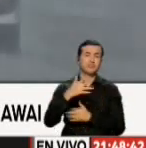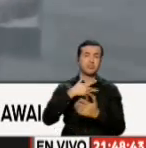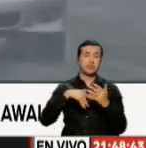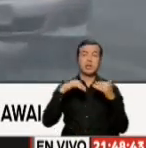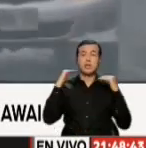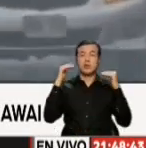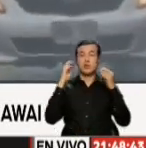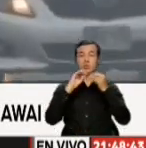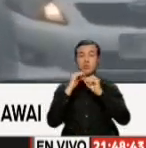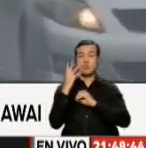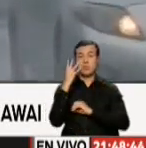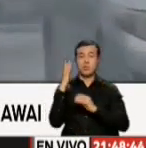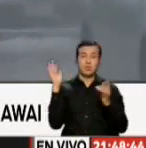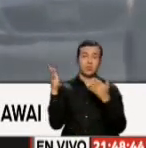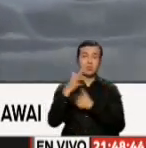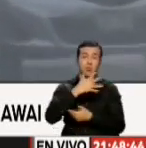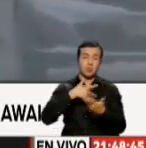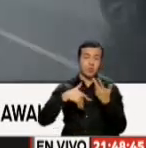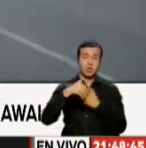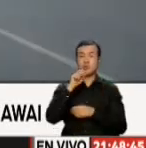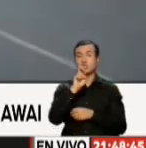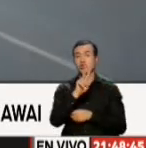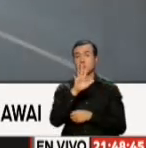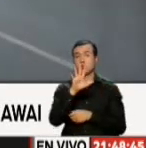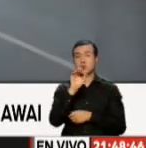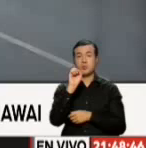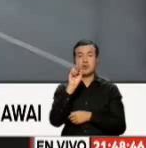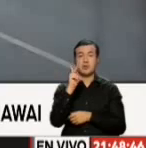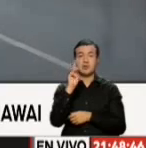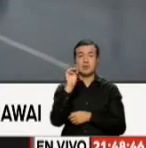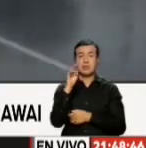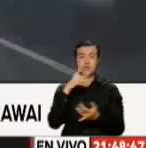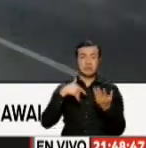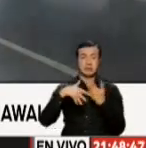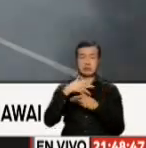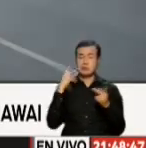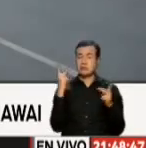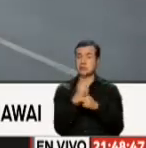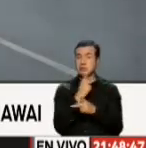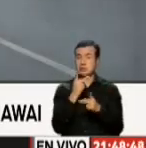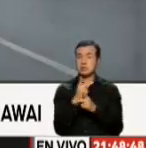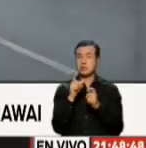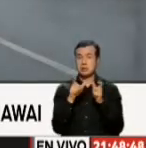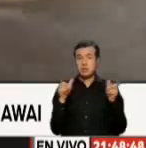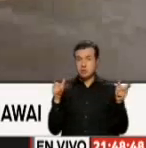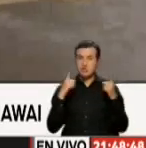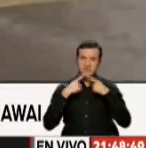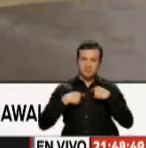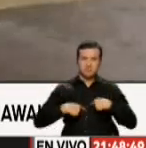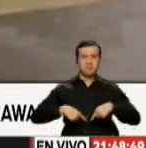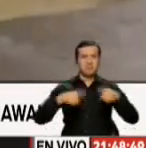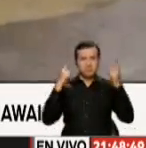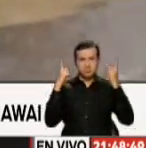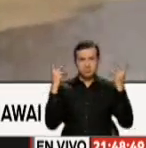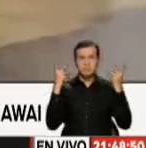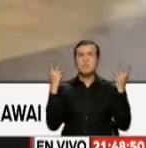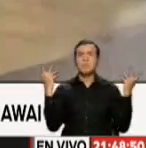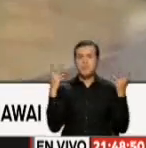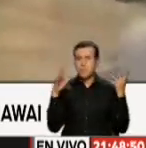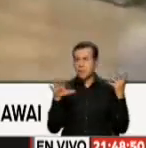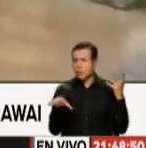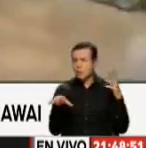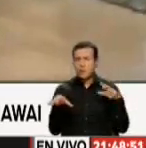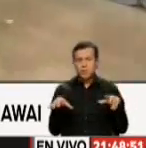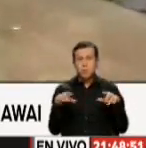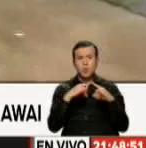y que avanza con vientos sostenidos de 250 kilómetros por hora y representa una amenaza, por lo que se emitió la alerta máxima y se habilitaron varios